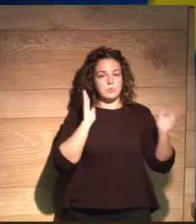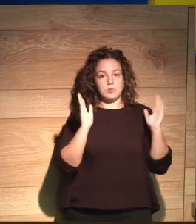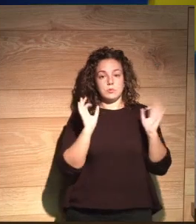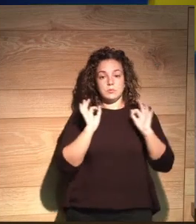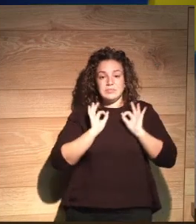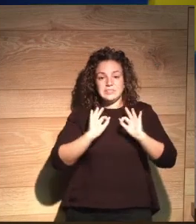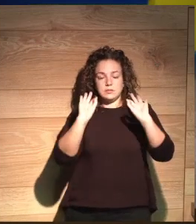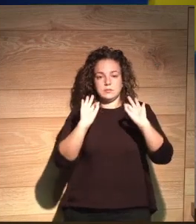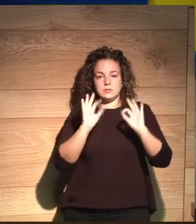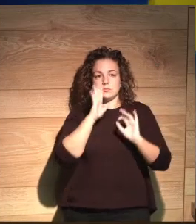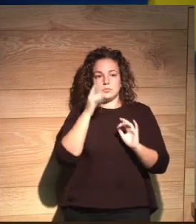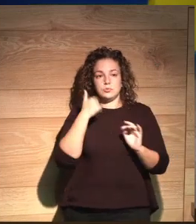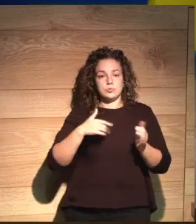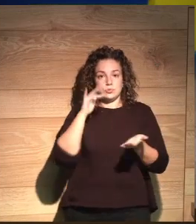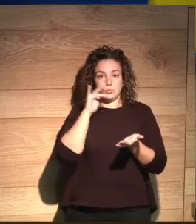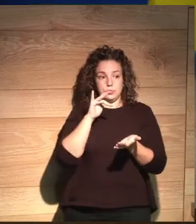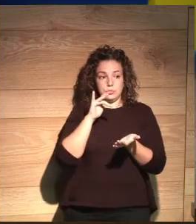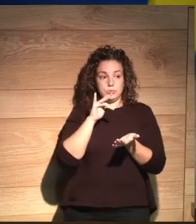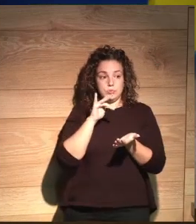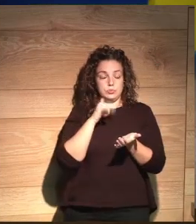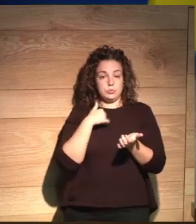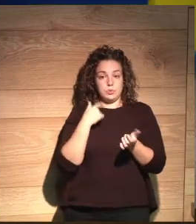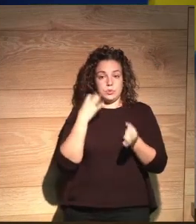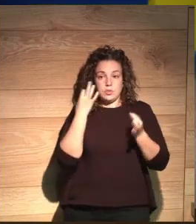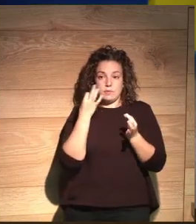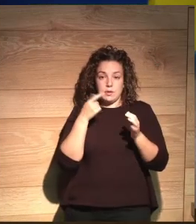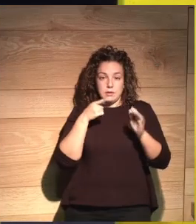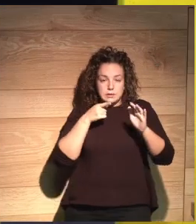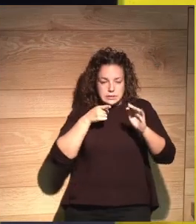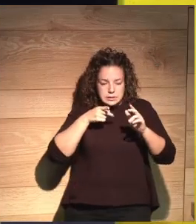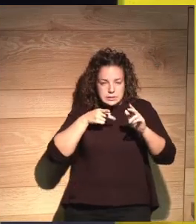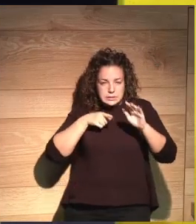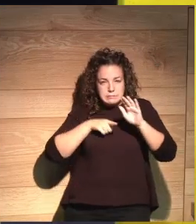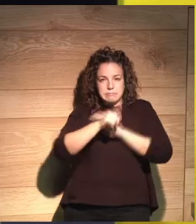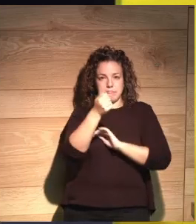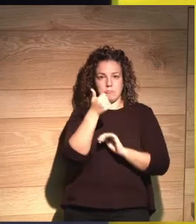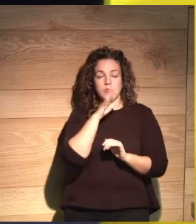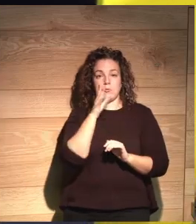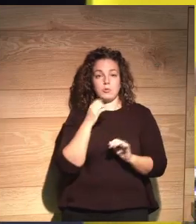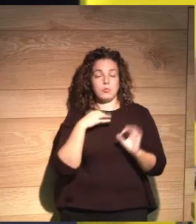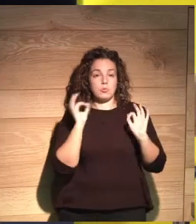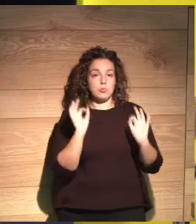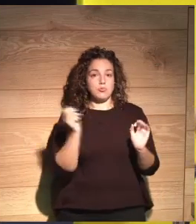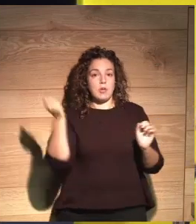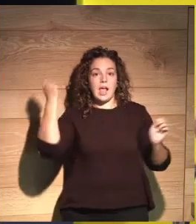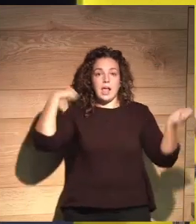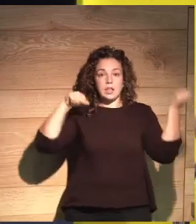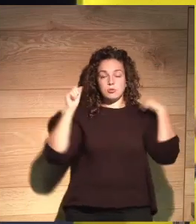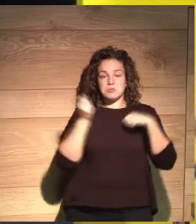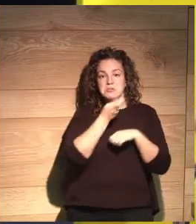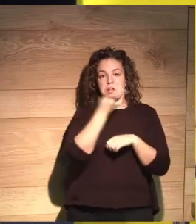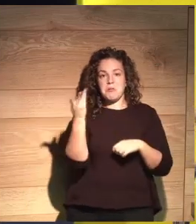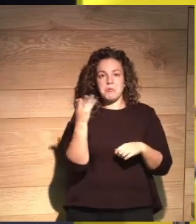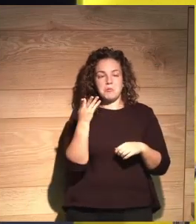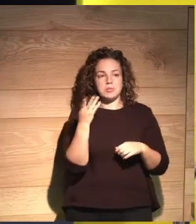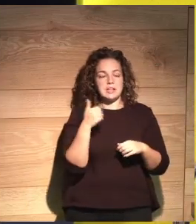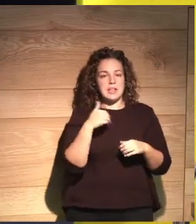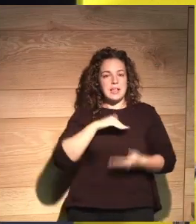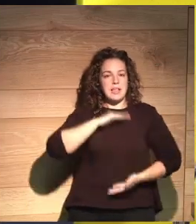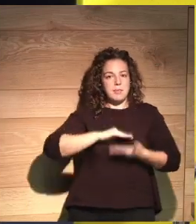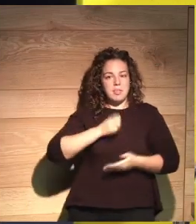que yo traté de desarrollar un poquito y es que hay ciertos actores que tienen ciertas